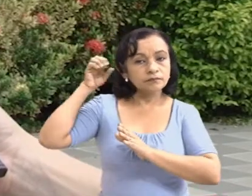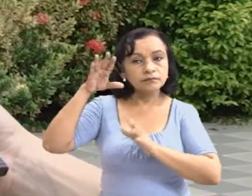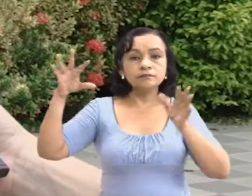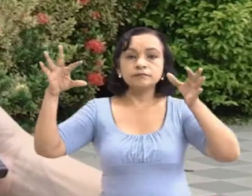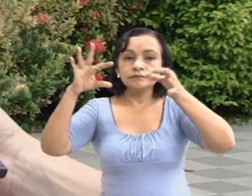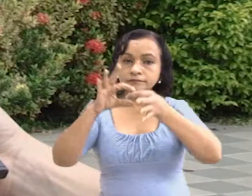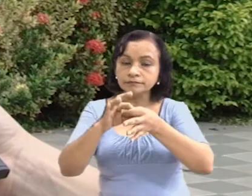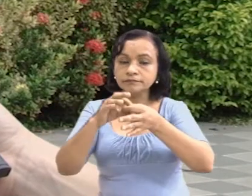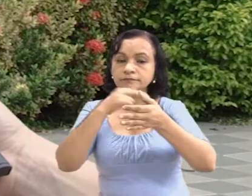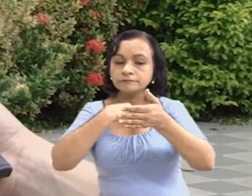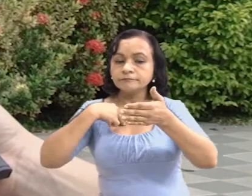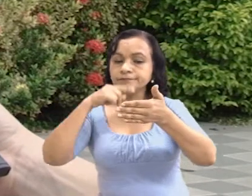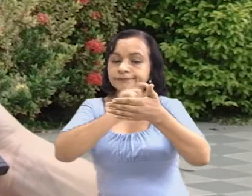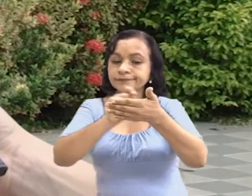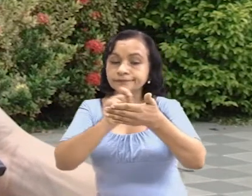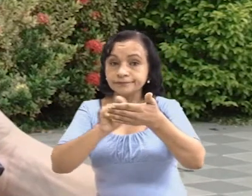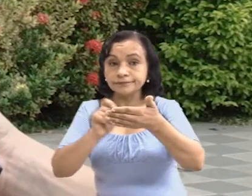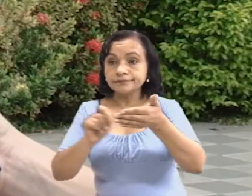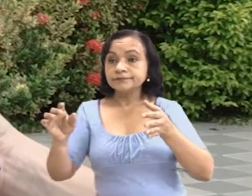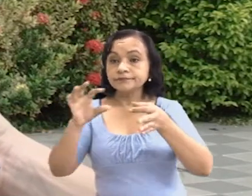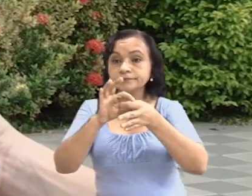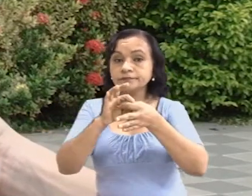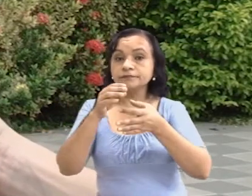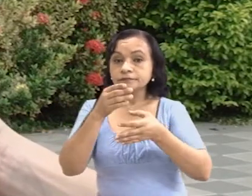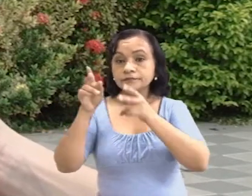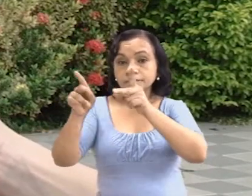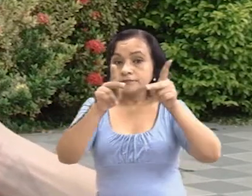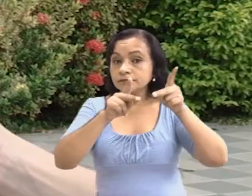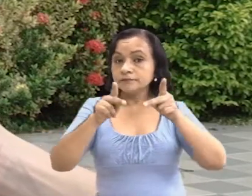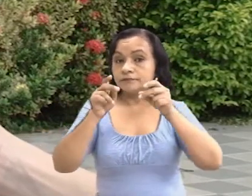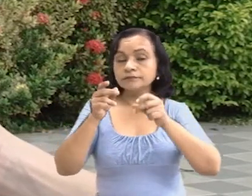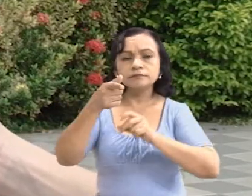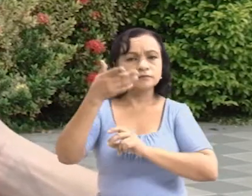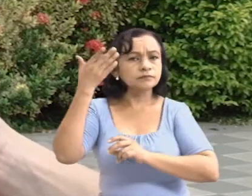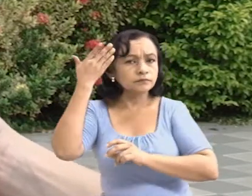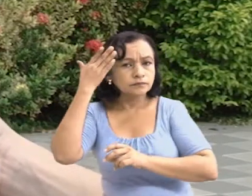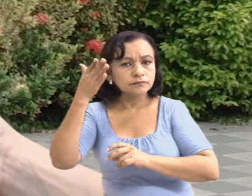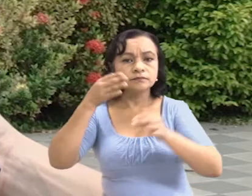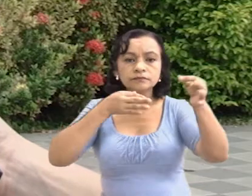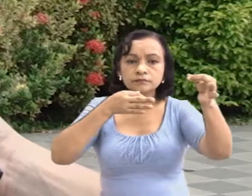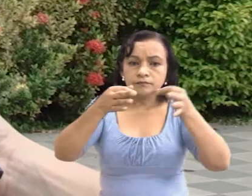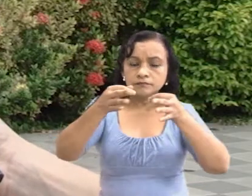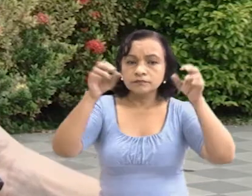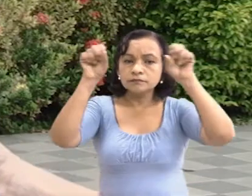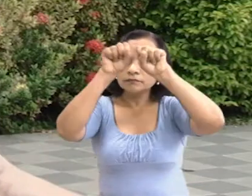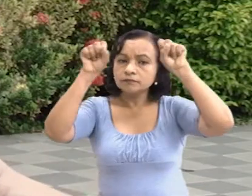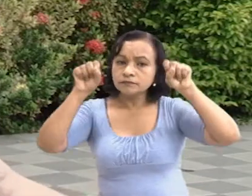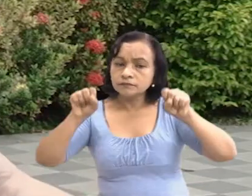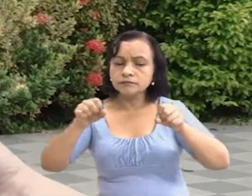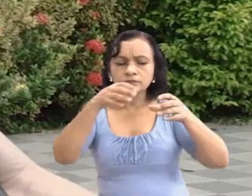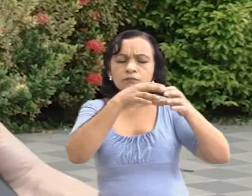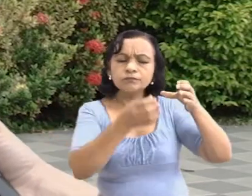INTUR, estamos haciendo un protocolo. Los muchachos también tienen conocimiento, se le están dando seminarios